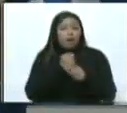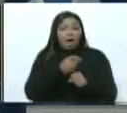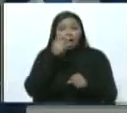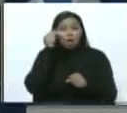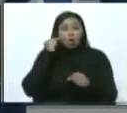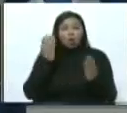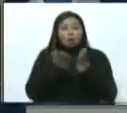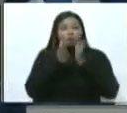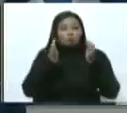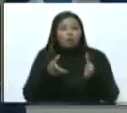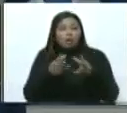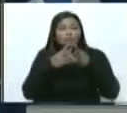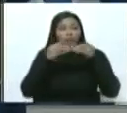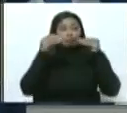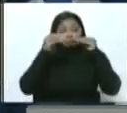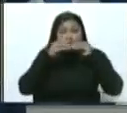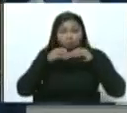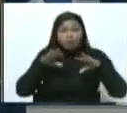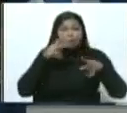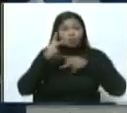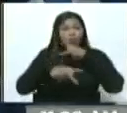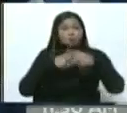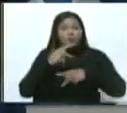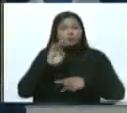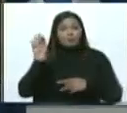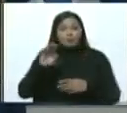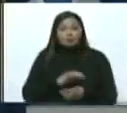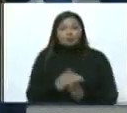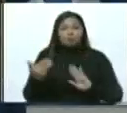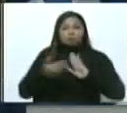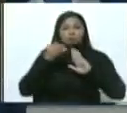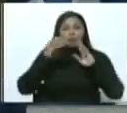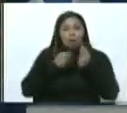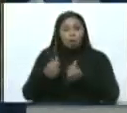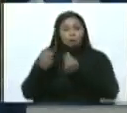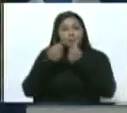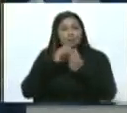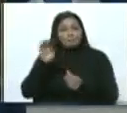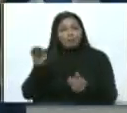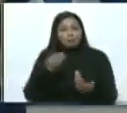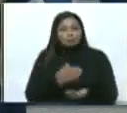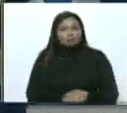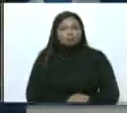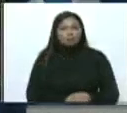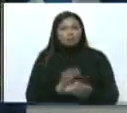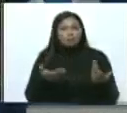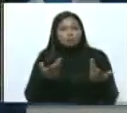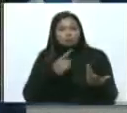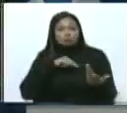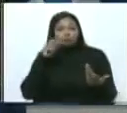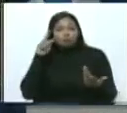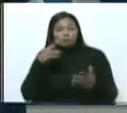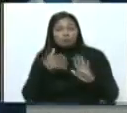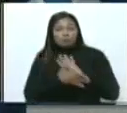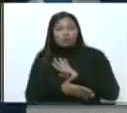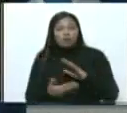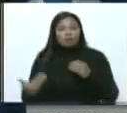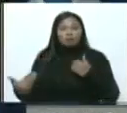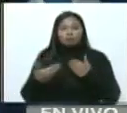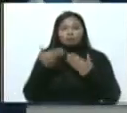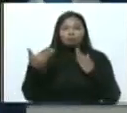al estudiante, sino a la productividad de un país, ataca la economía de un país. Cuando vemos el ataque